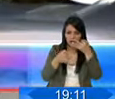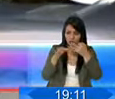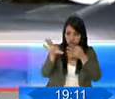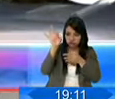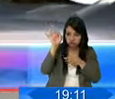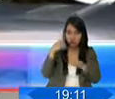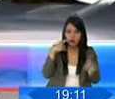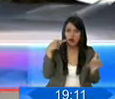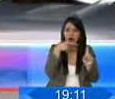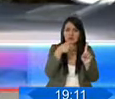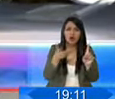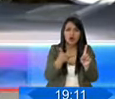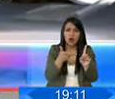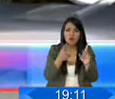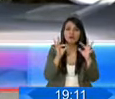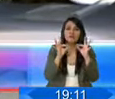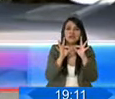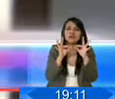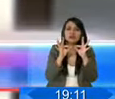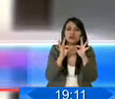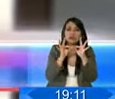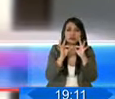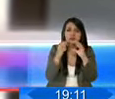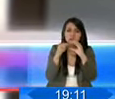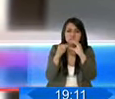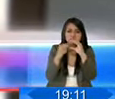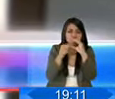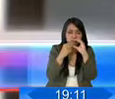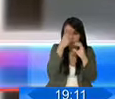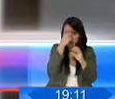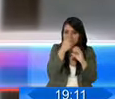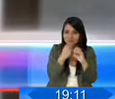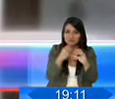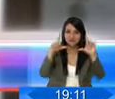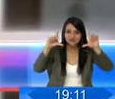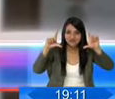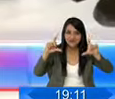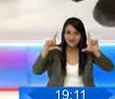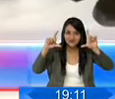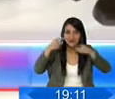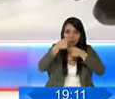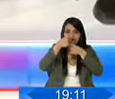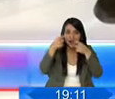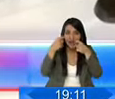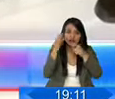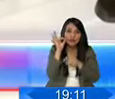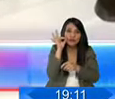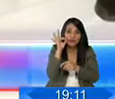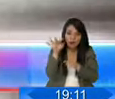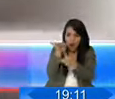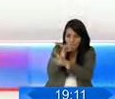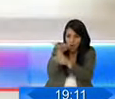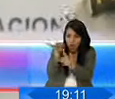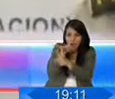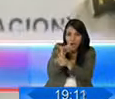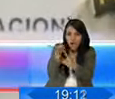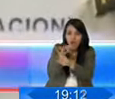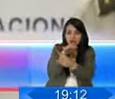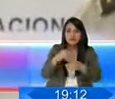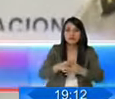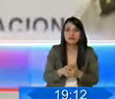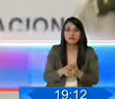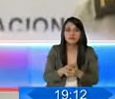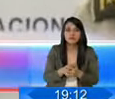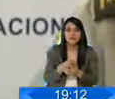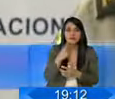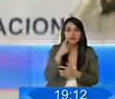que el sospechoso operaba por redes sociales, donde en base a perfiles falsos se ganaba la confianza de las potenciales víctimas. Las jóvenes, los jóvenes